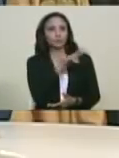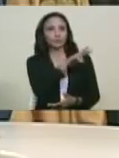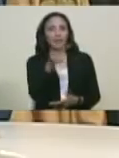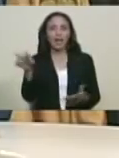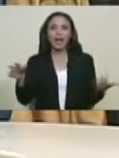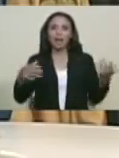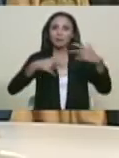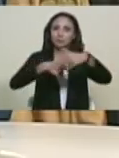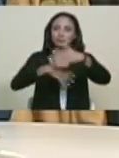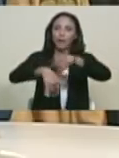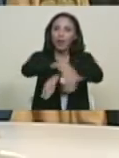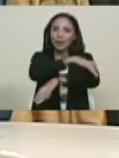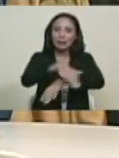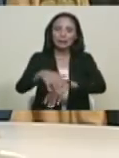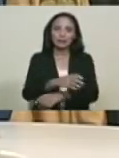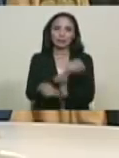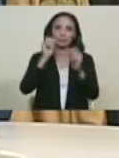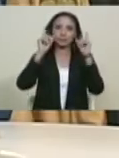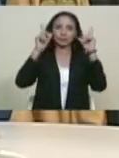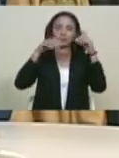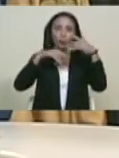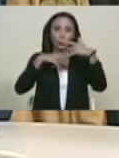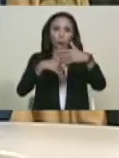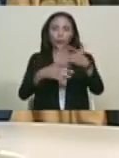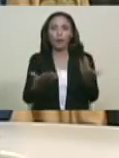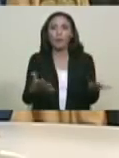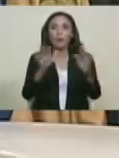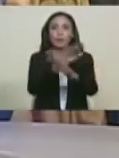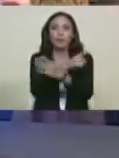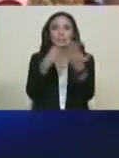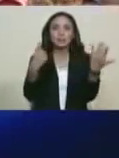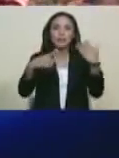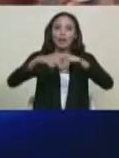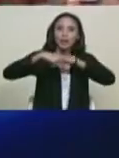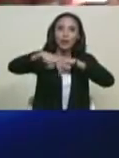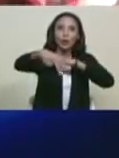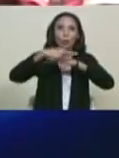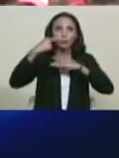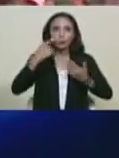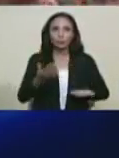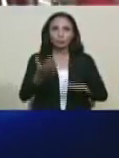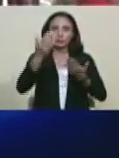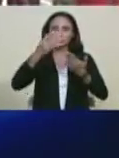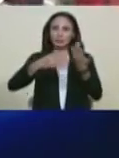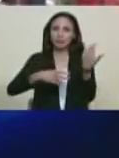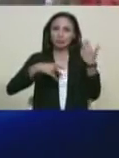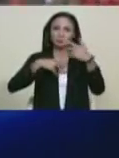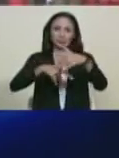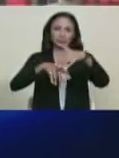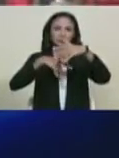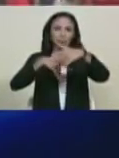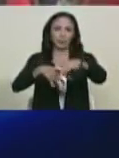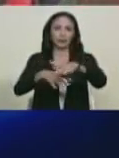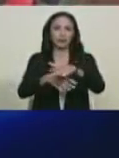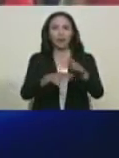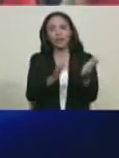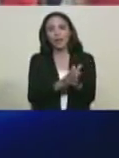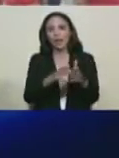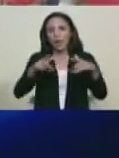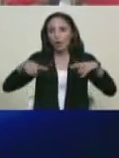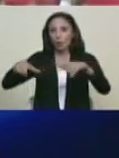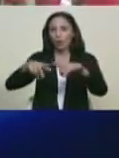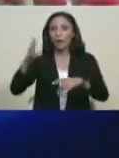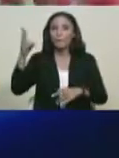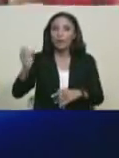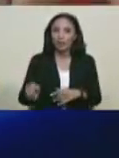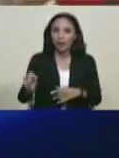desbordando casi 16 kilómetros de recorrido desde la plaza del muro de